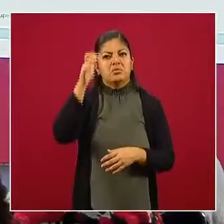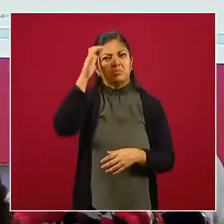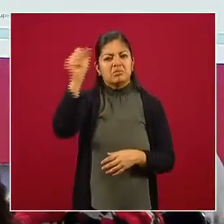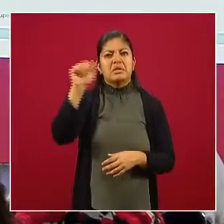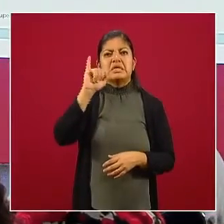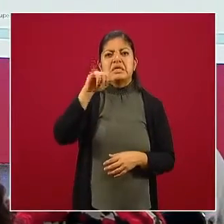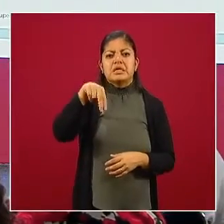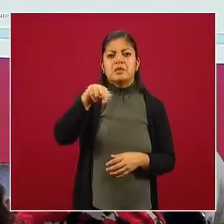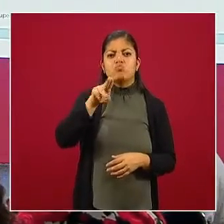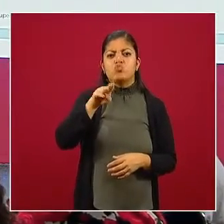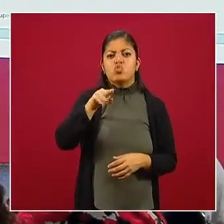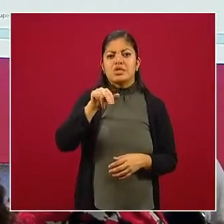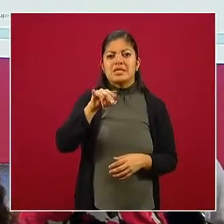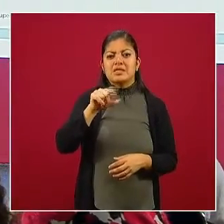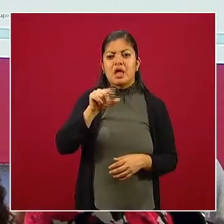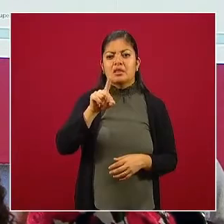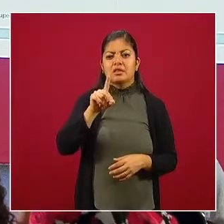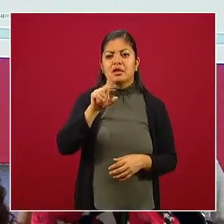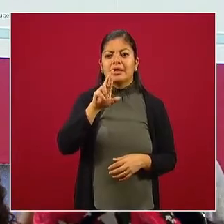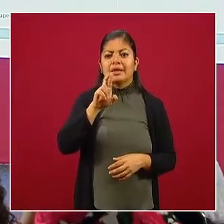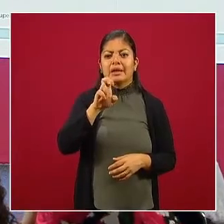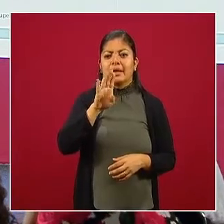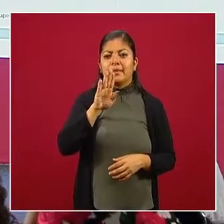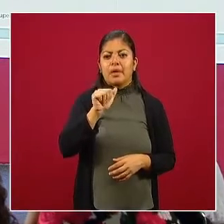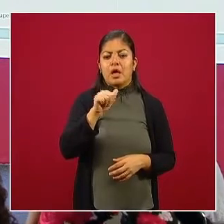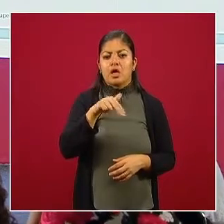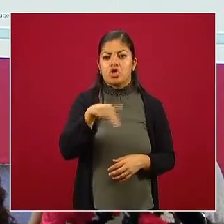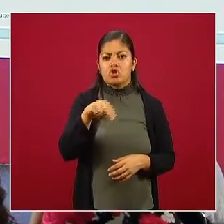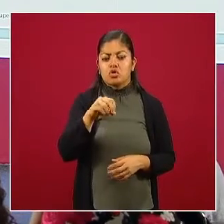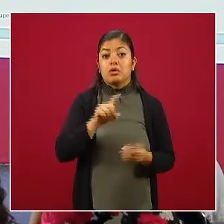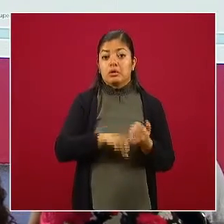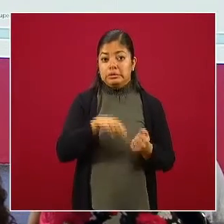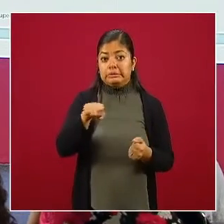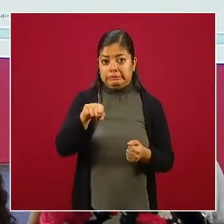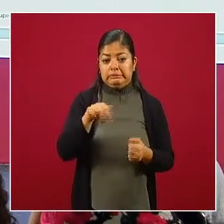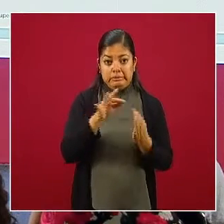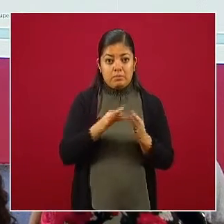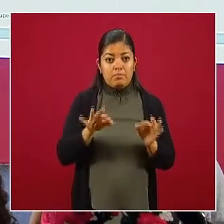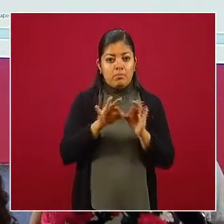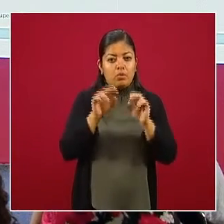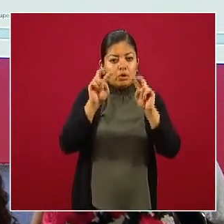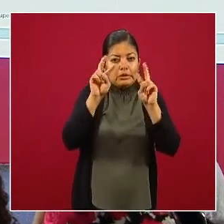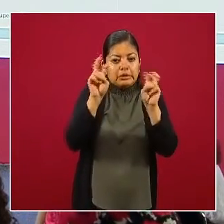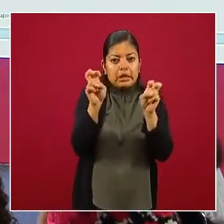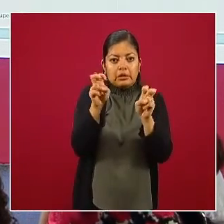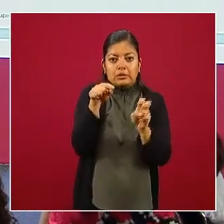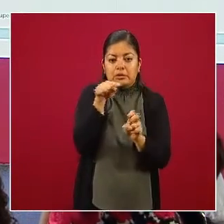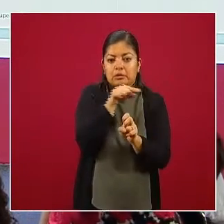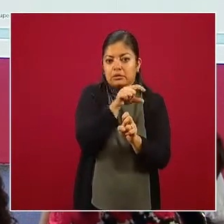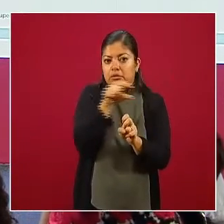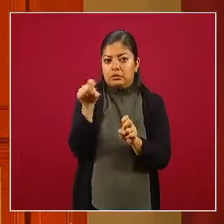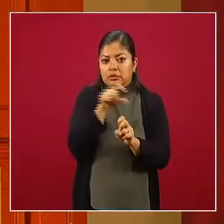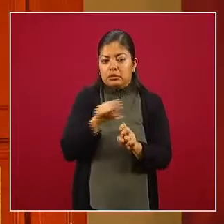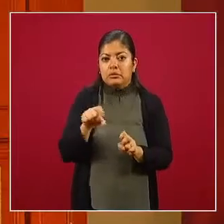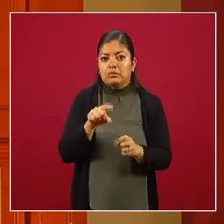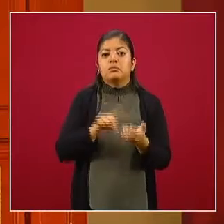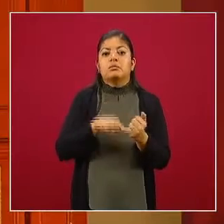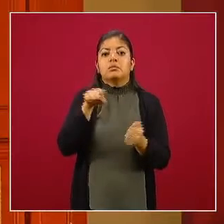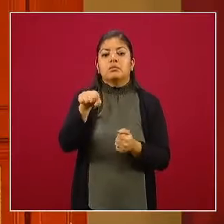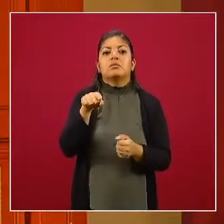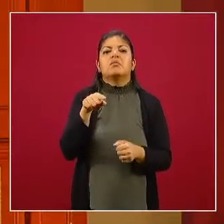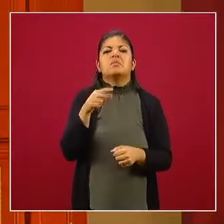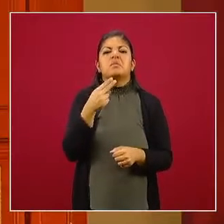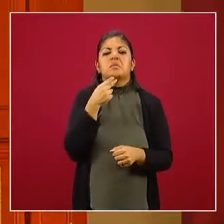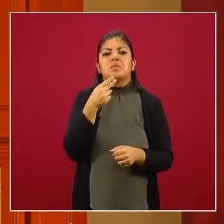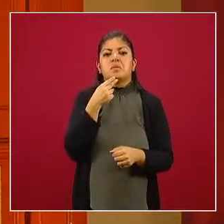rebaño. Es un concepto importantísimo en la epidemiología de las enfermedades infecciosas que permite tomar ciertas